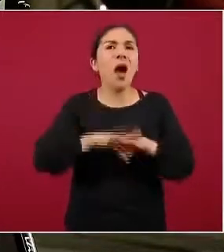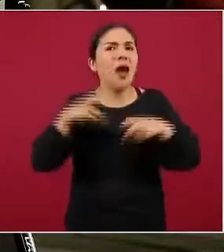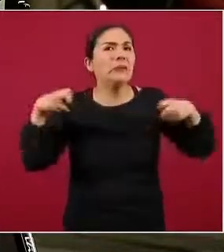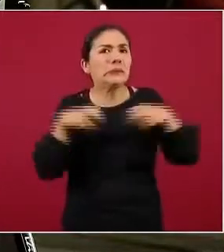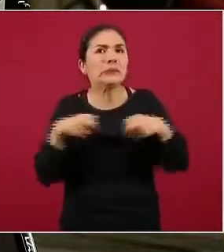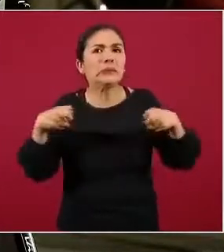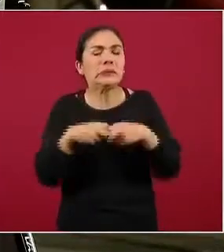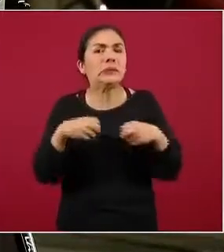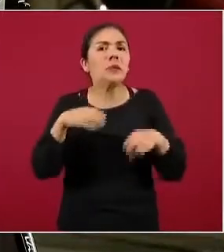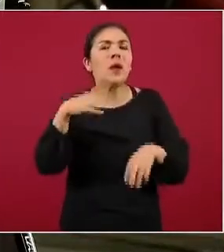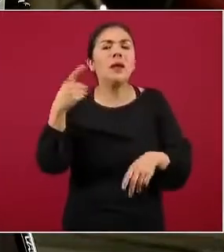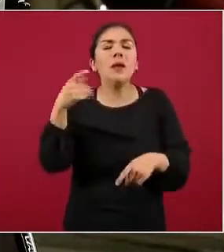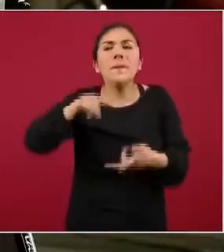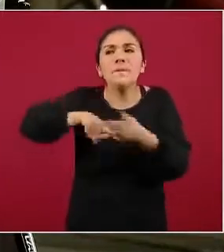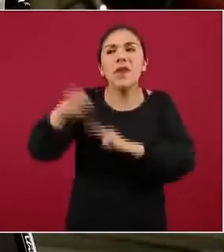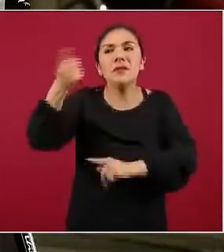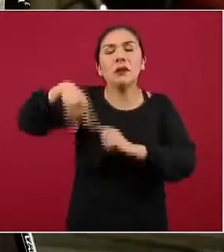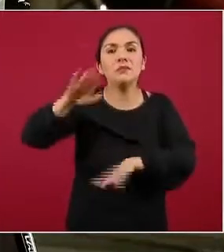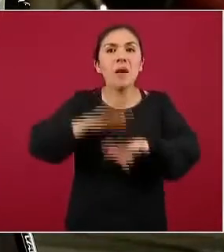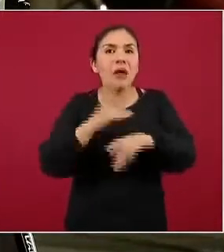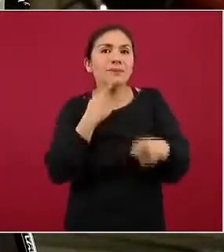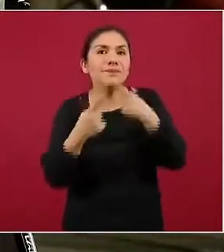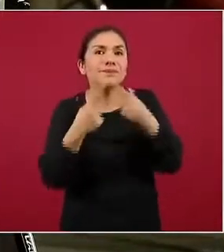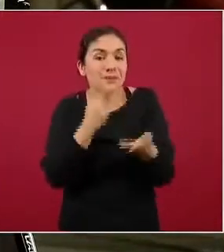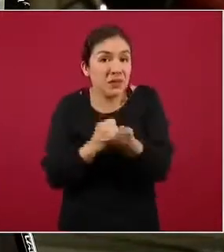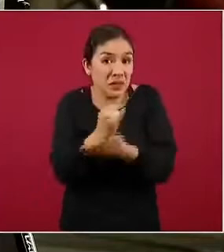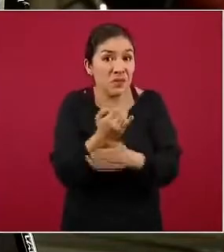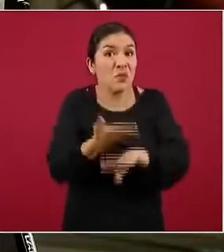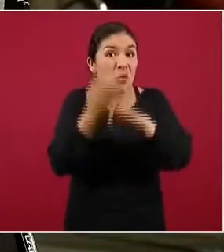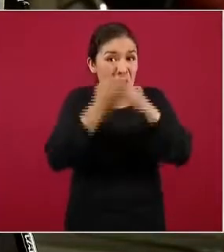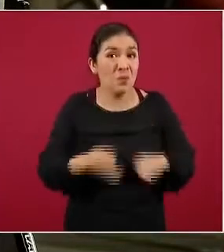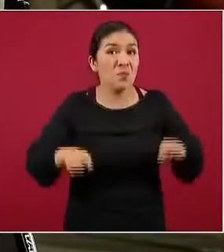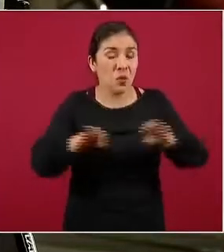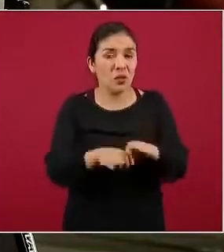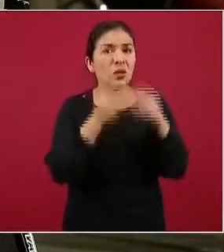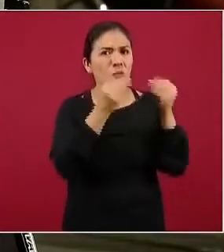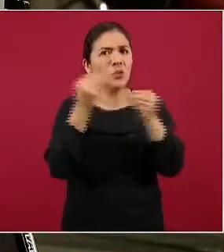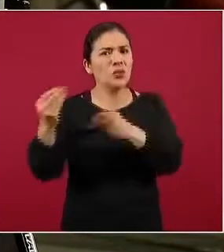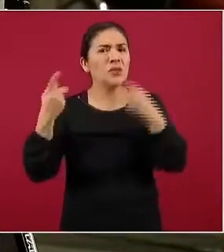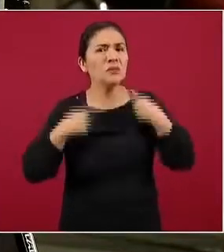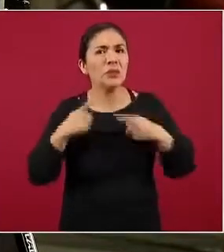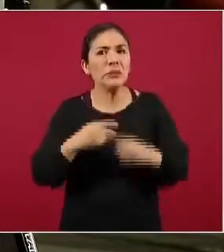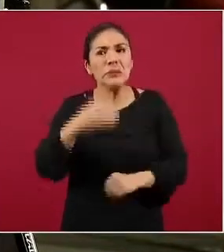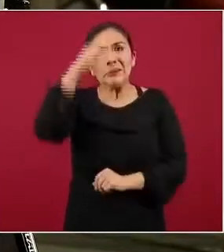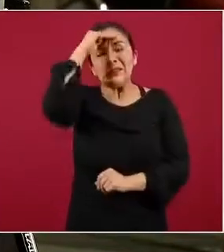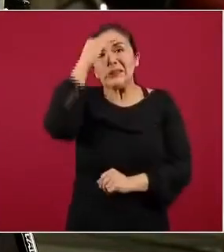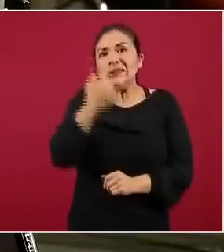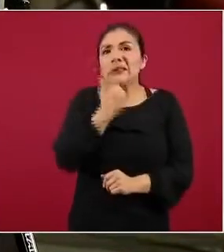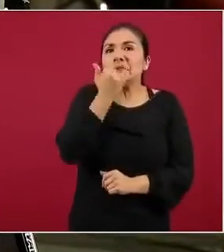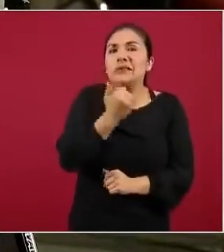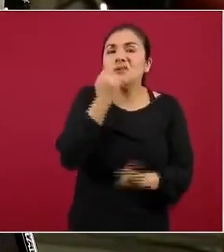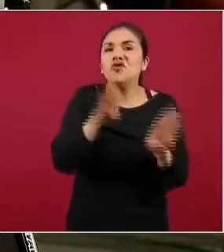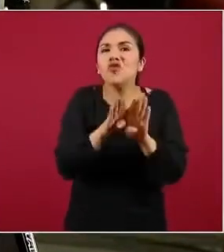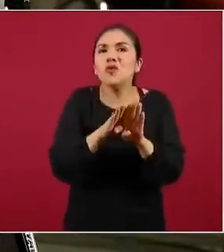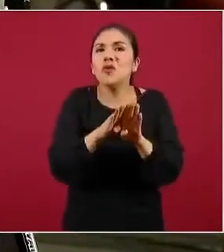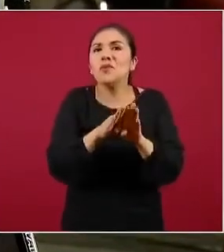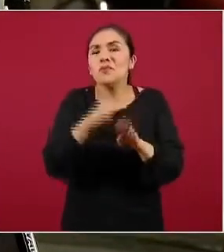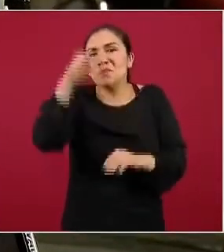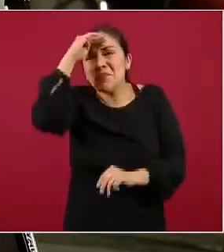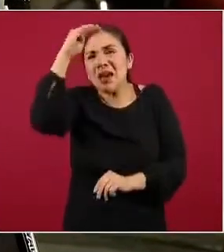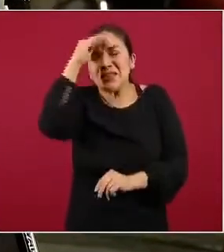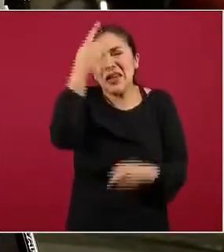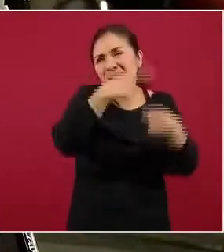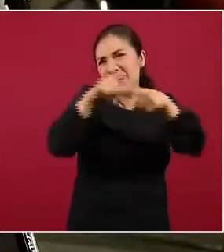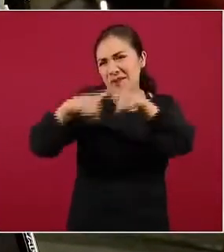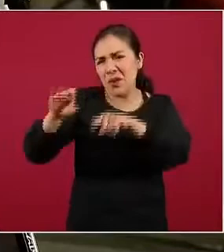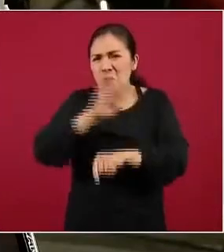han empezado a tomar decisiones muy importantes. Y mucha gente ha empezado a especular al respecto. No sé si pudiera